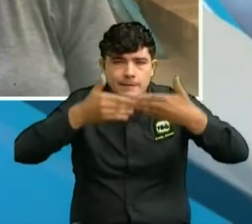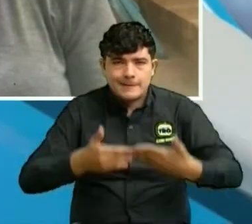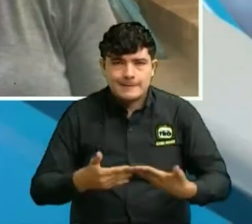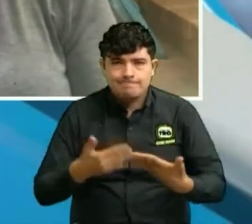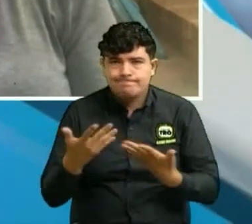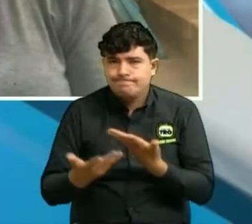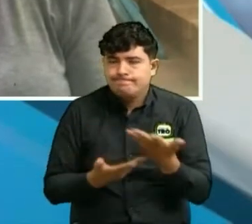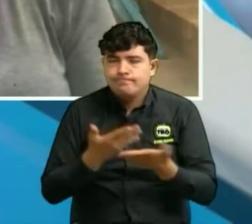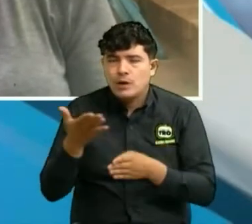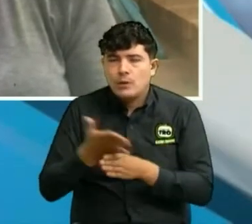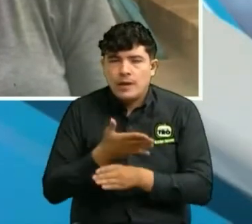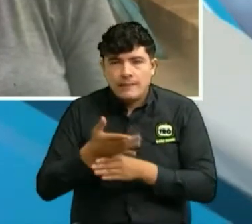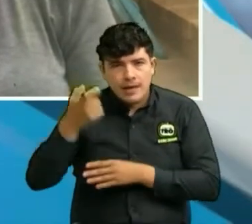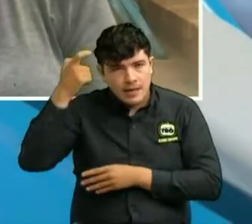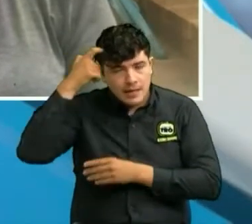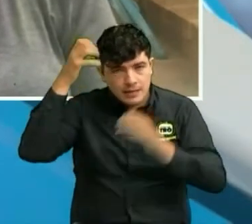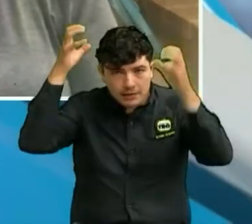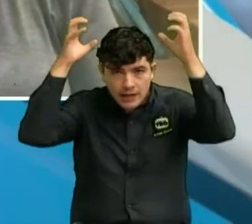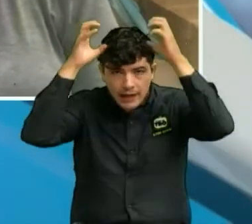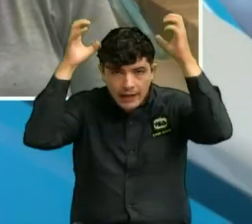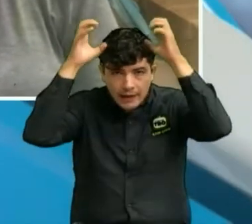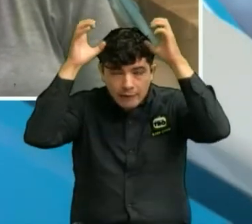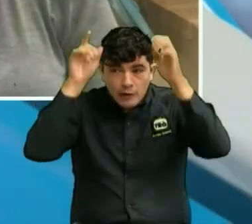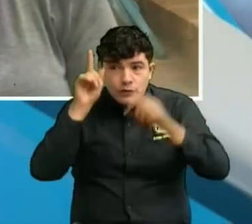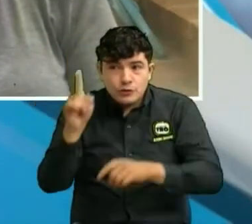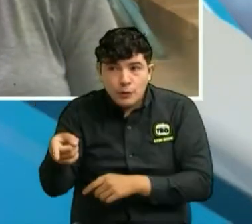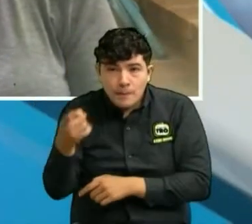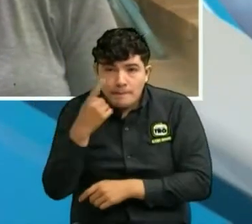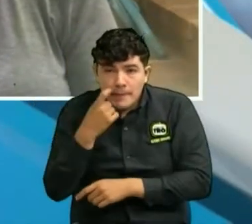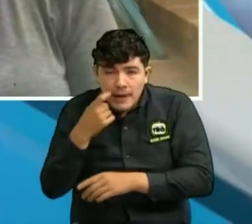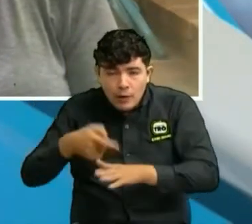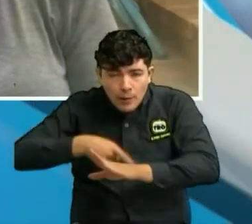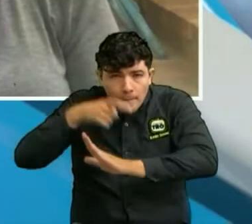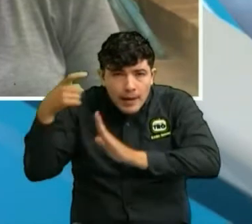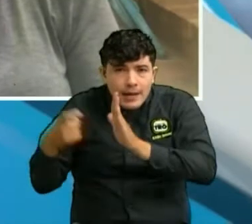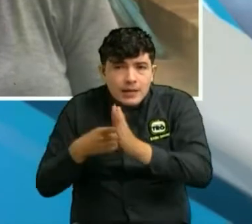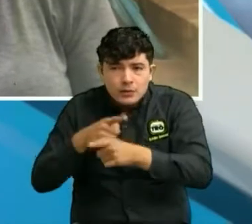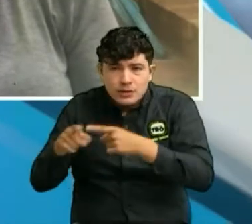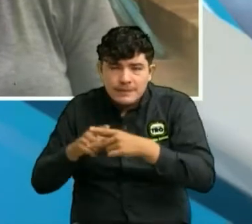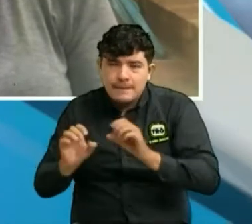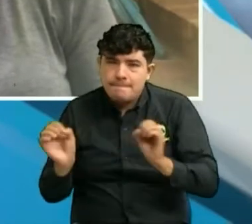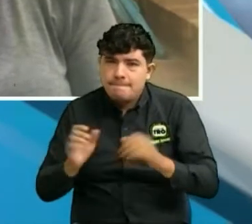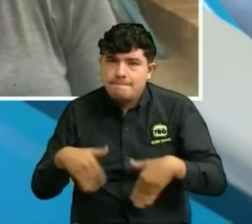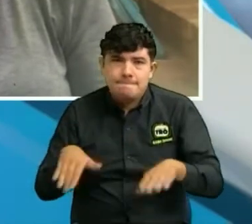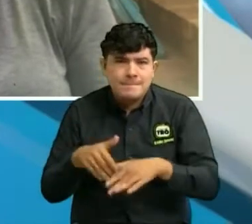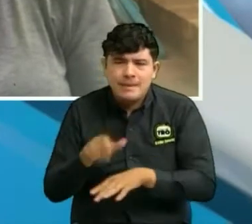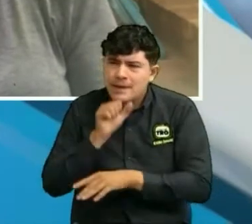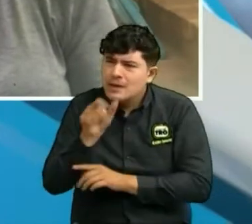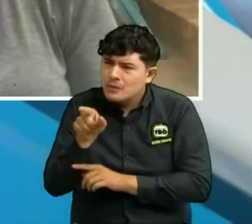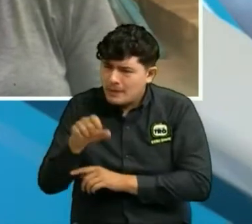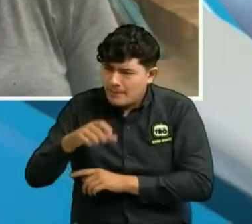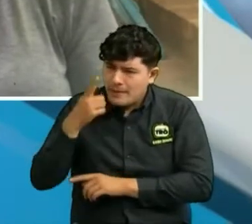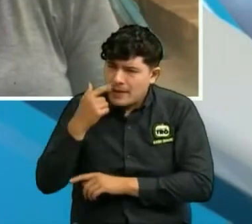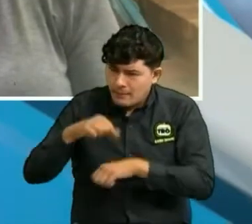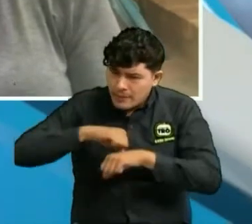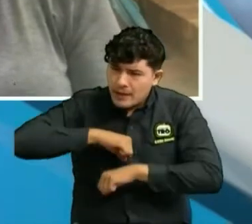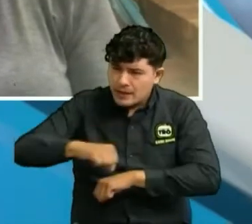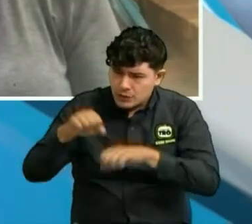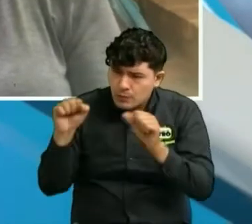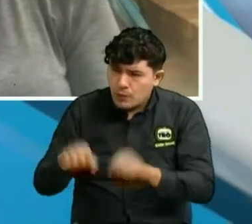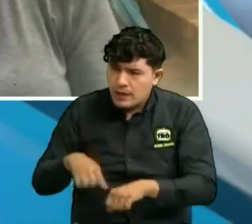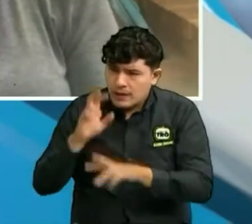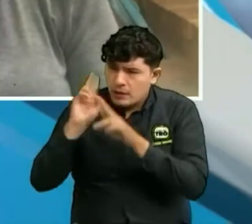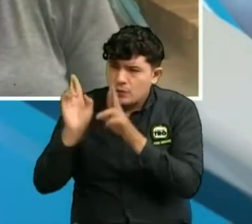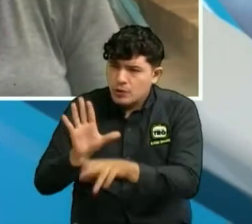una isquemia cerebral, pero no tiene las semanas completas. ¿Él puede tener derecho a su pensión? De abogado, ¿puede